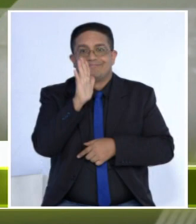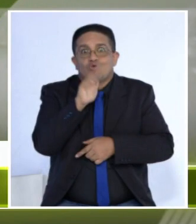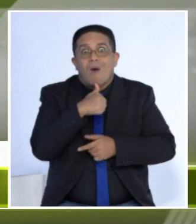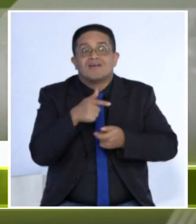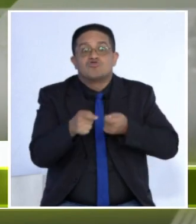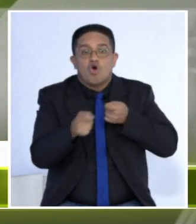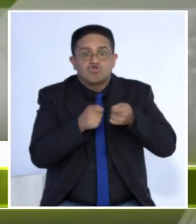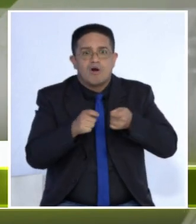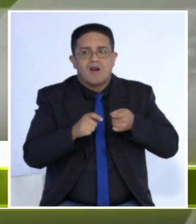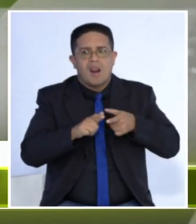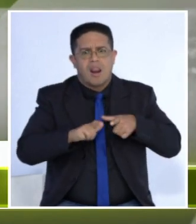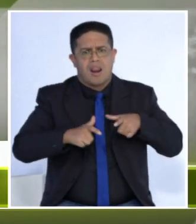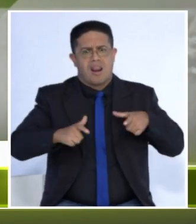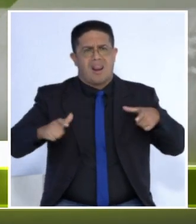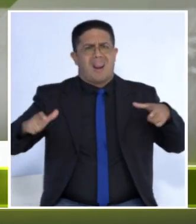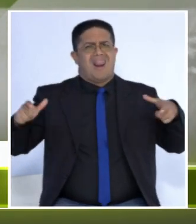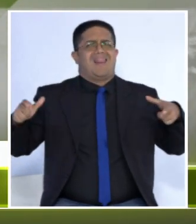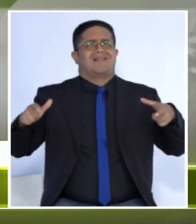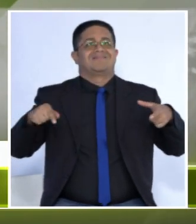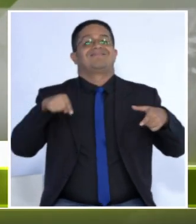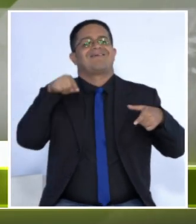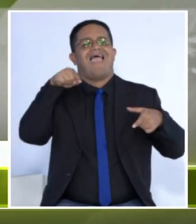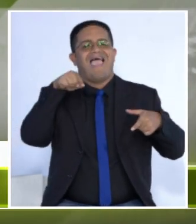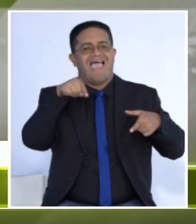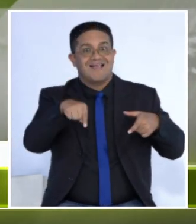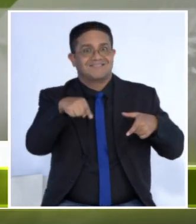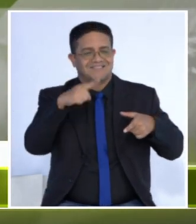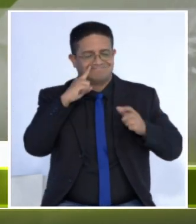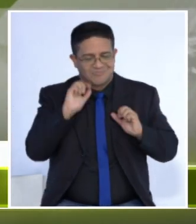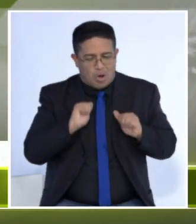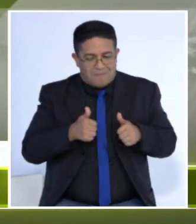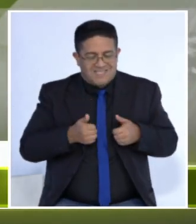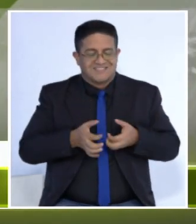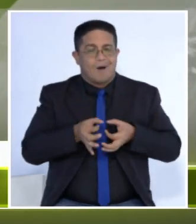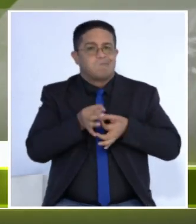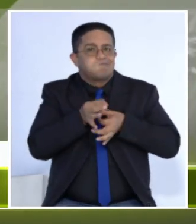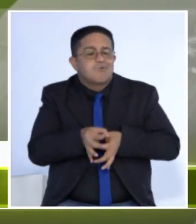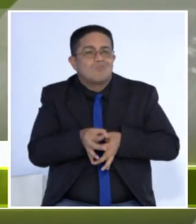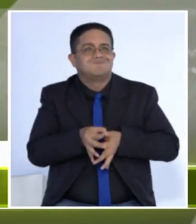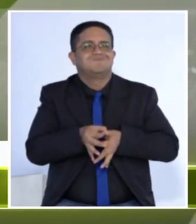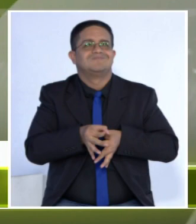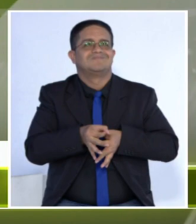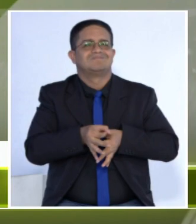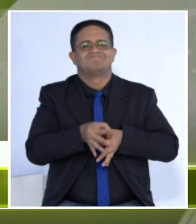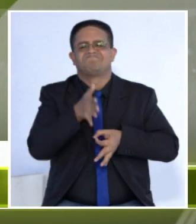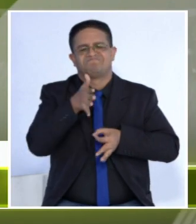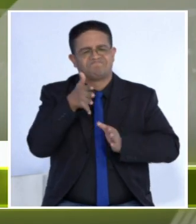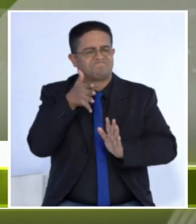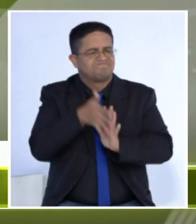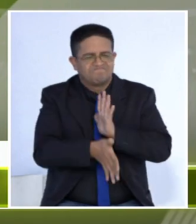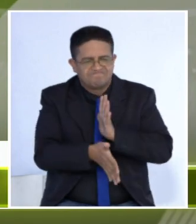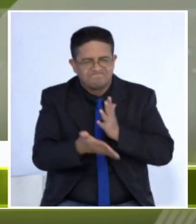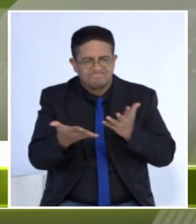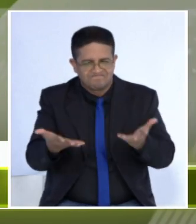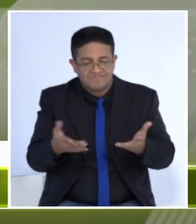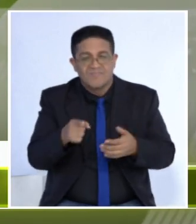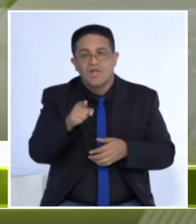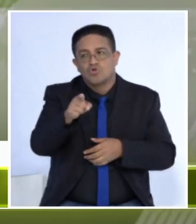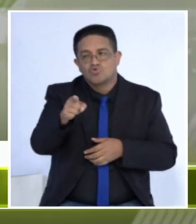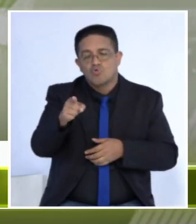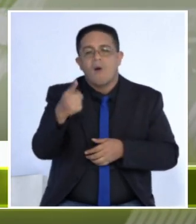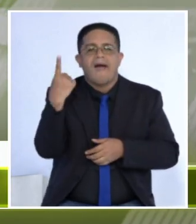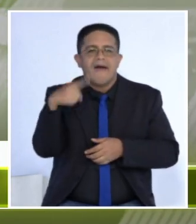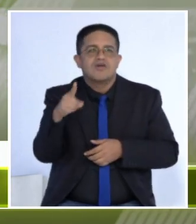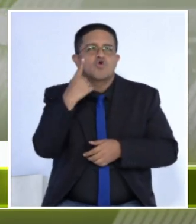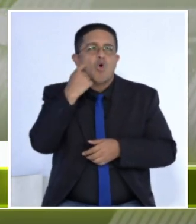multiplican mucho y ahí es donde se forma la pelotica o la bola o el tumor. ¿Qué pasa? Si tú tienes un hábito